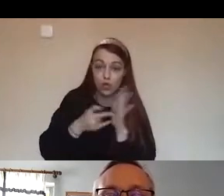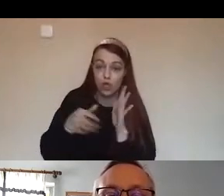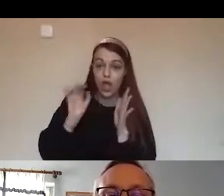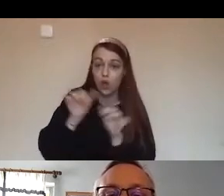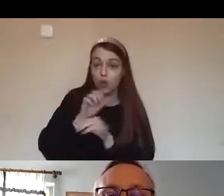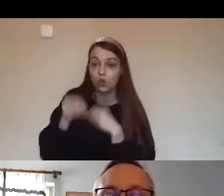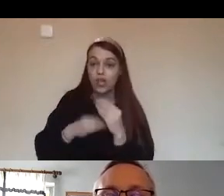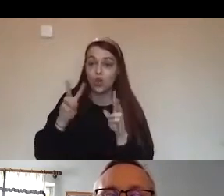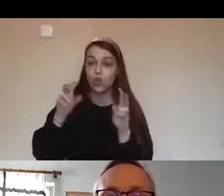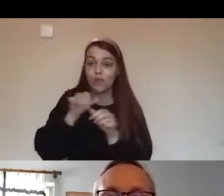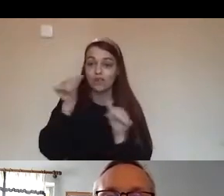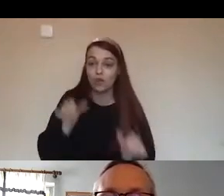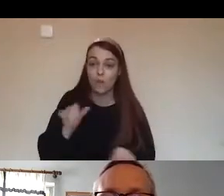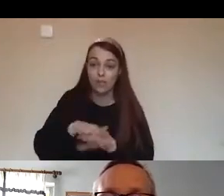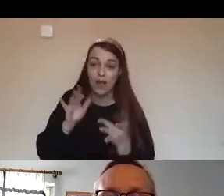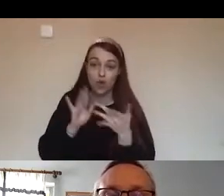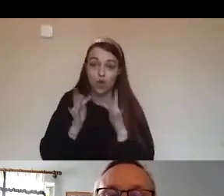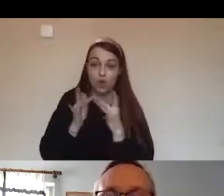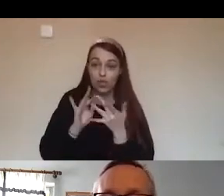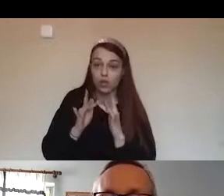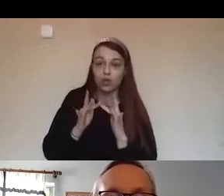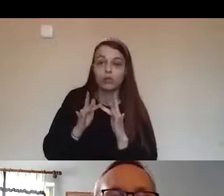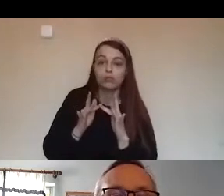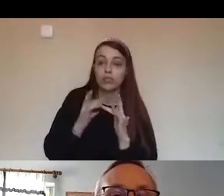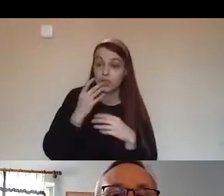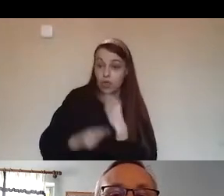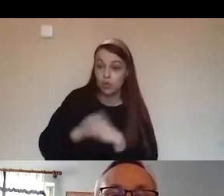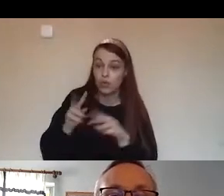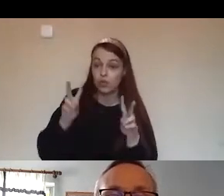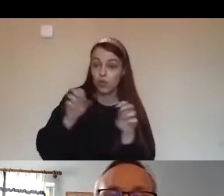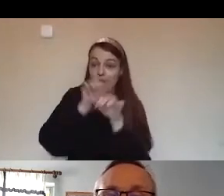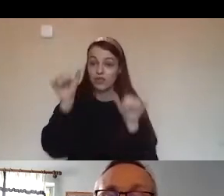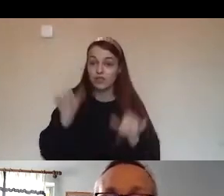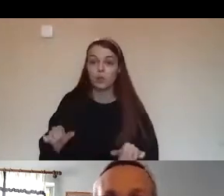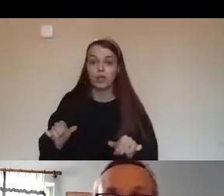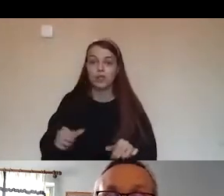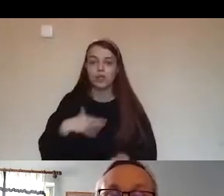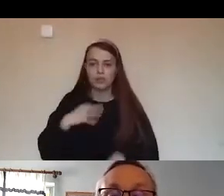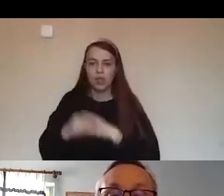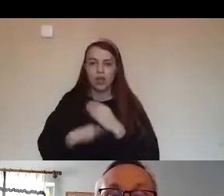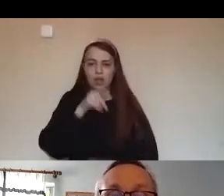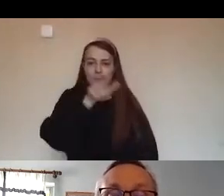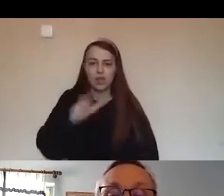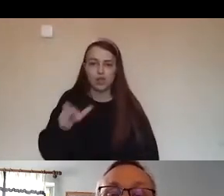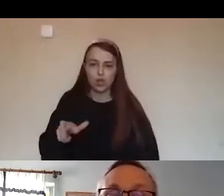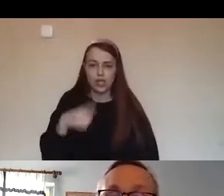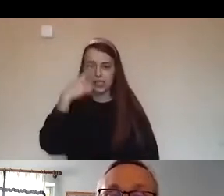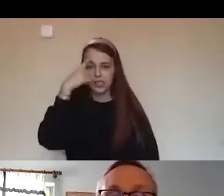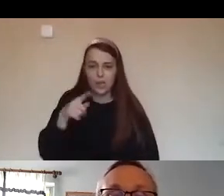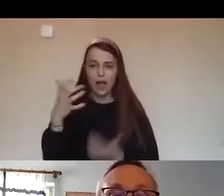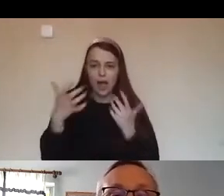de interacción, es posible hacer que la gente tenga una impresión acerca del